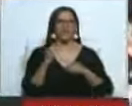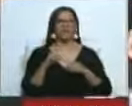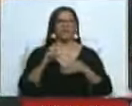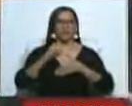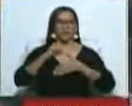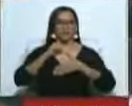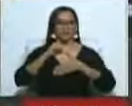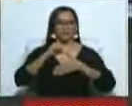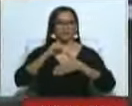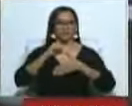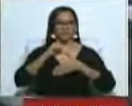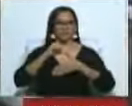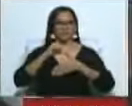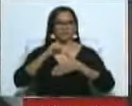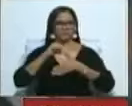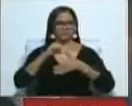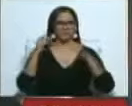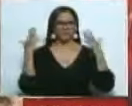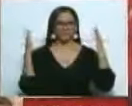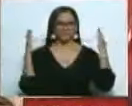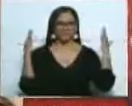Latina.